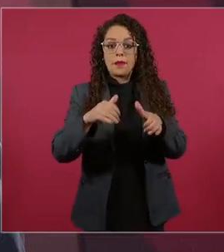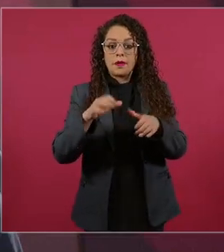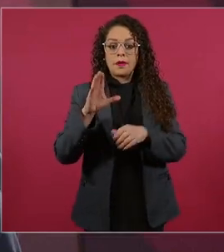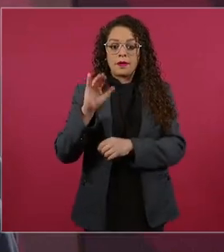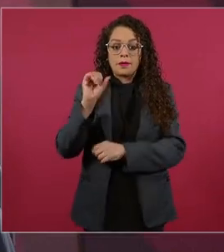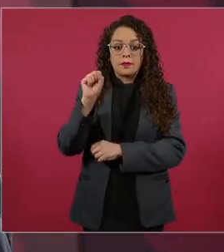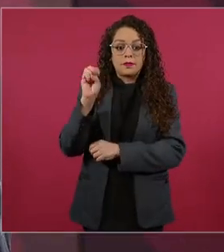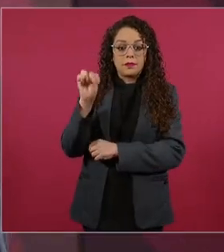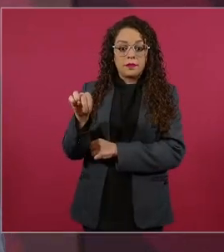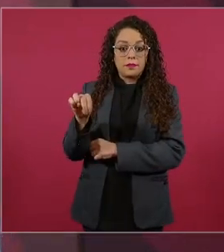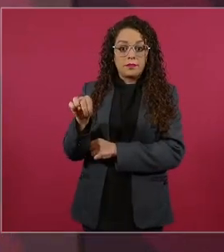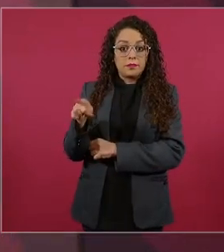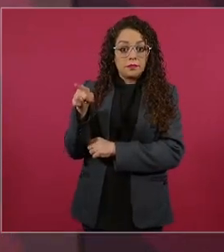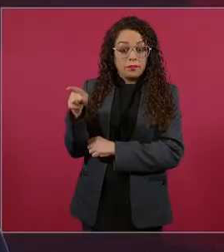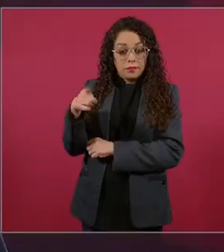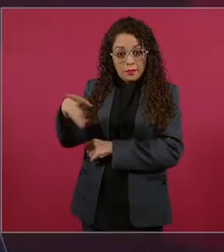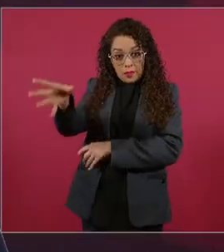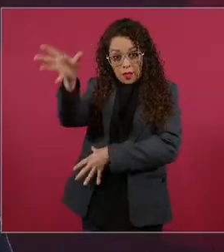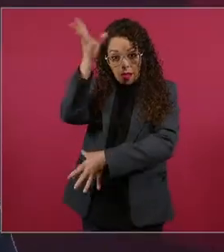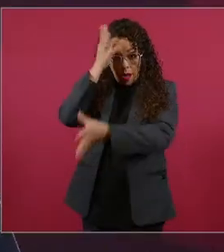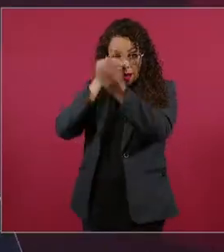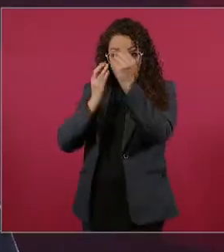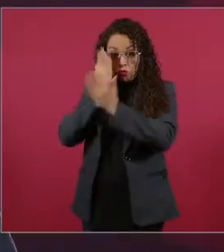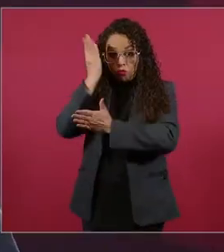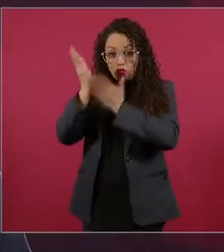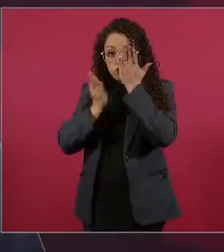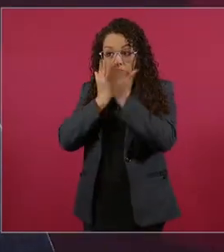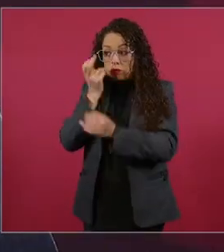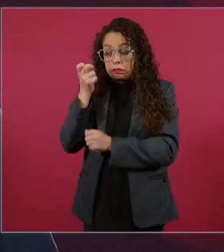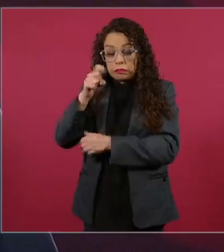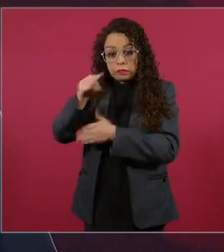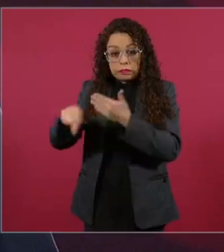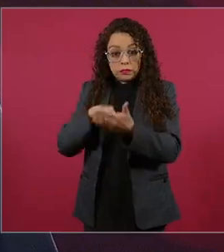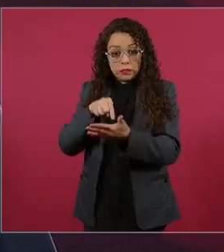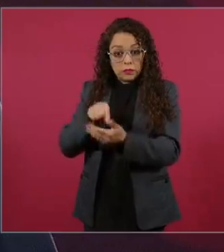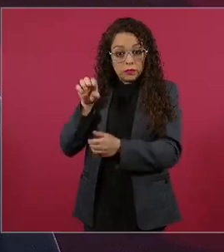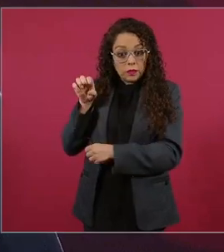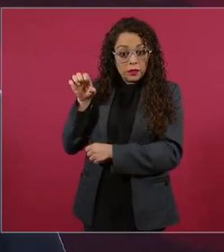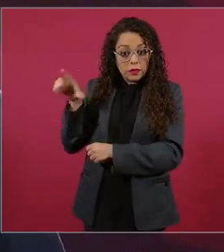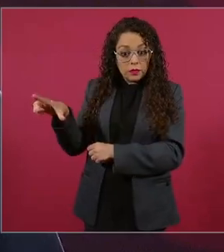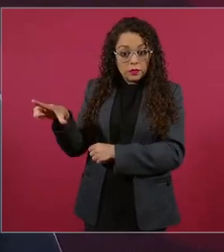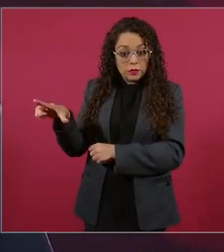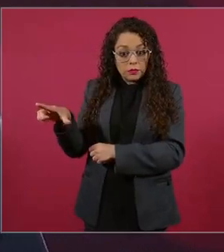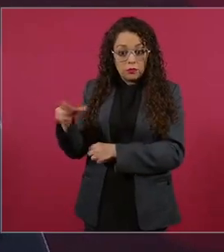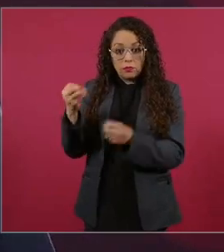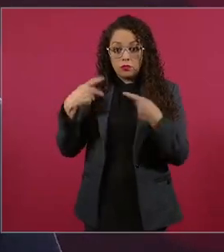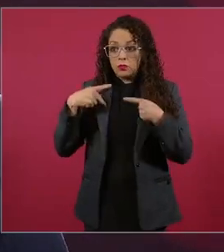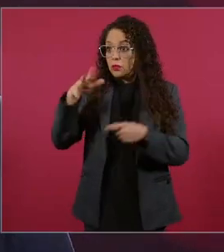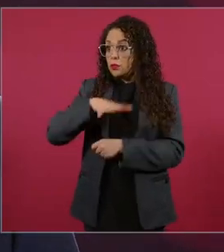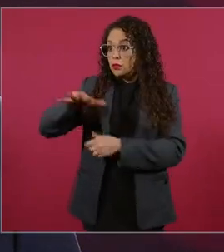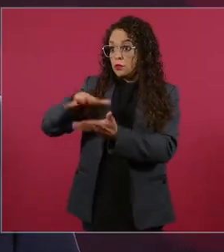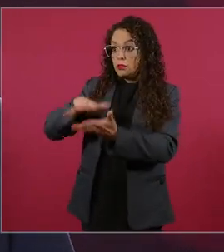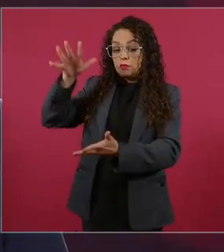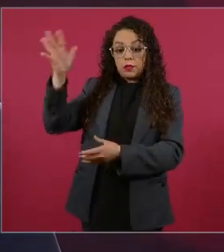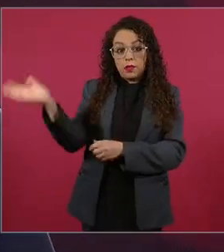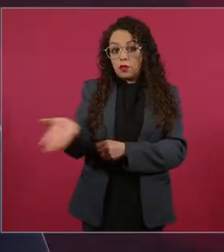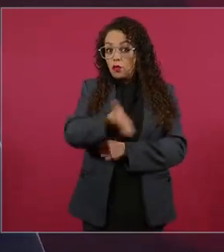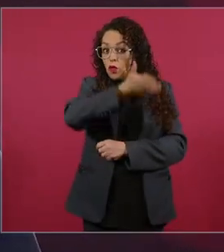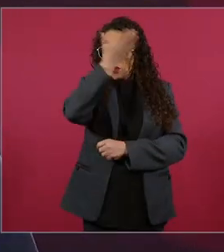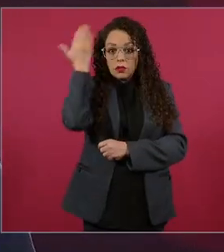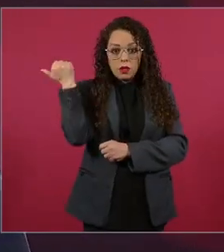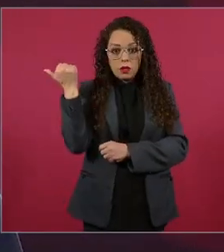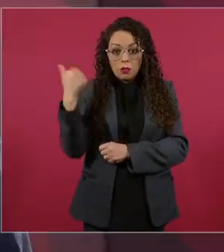ahí se formó, que eso no lo sabía la mayoría de la gente, yo no lo sabía,